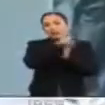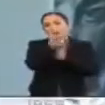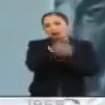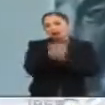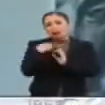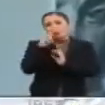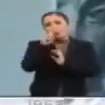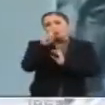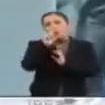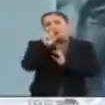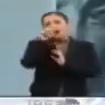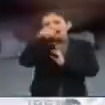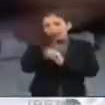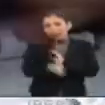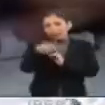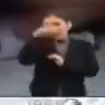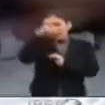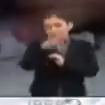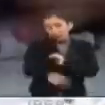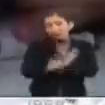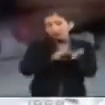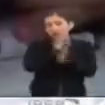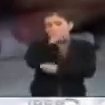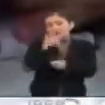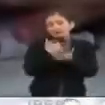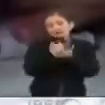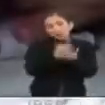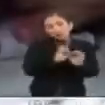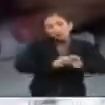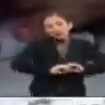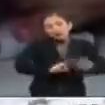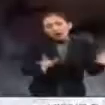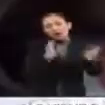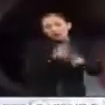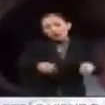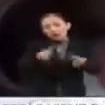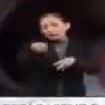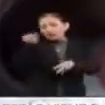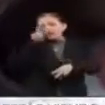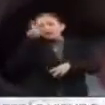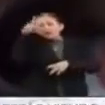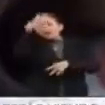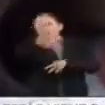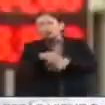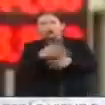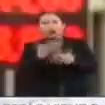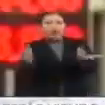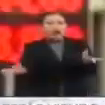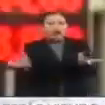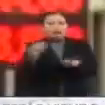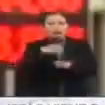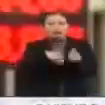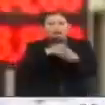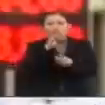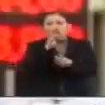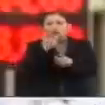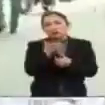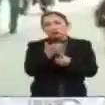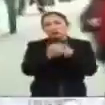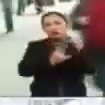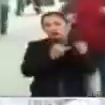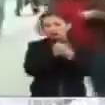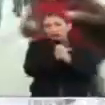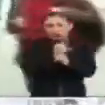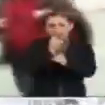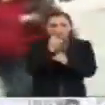la Universidad Autónoma Metropolitana de México, por ayudarnos a analizar estas perspectivas nuevas del Fondo Monetario